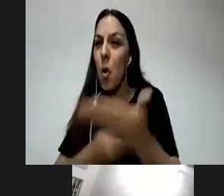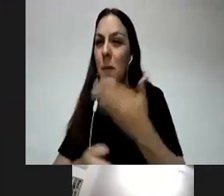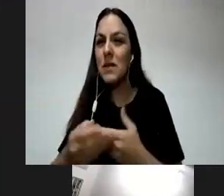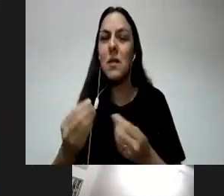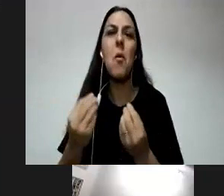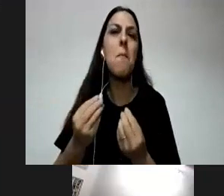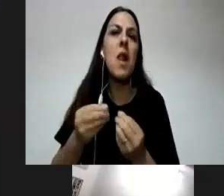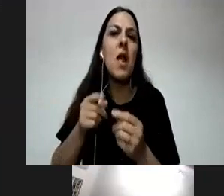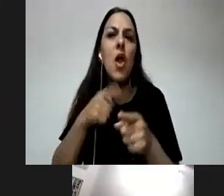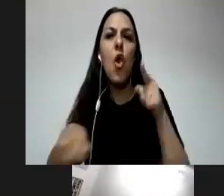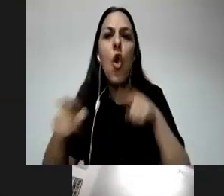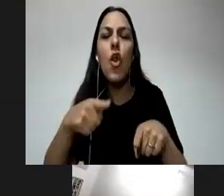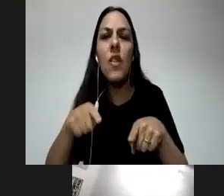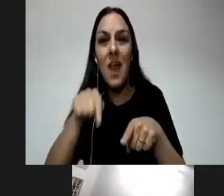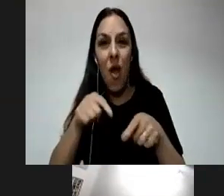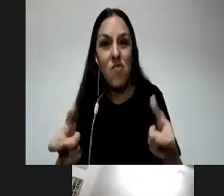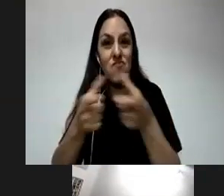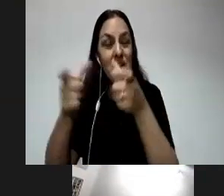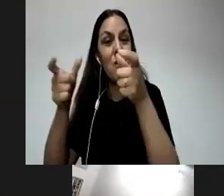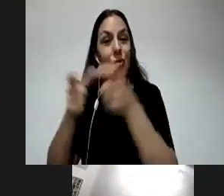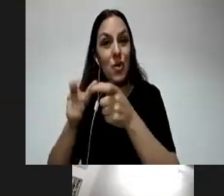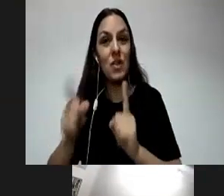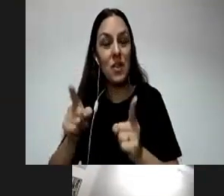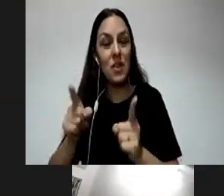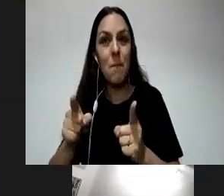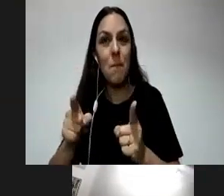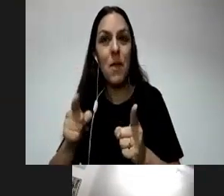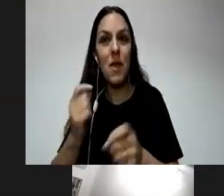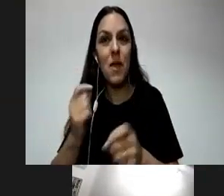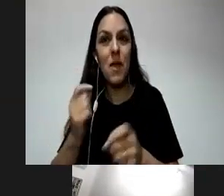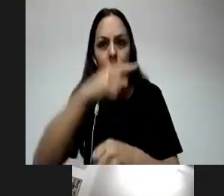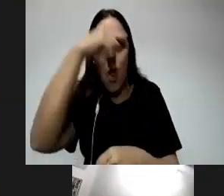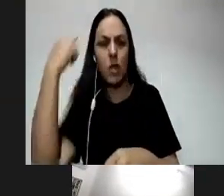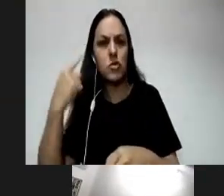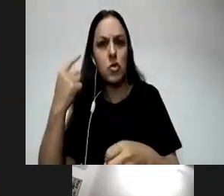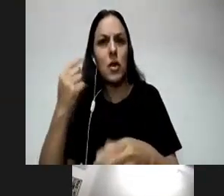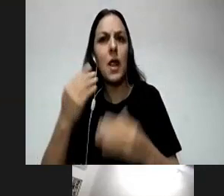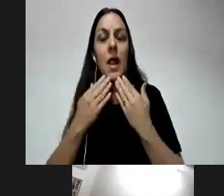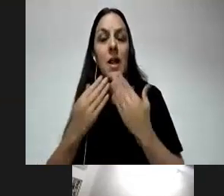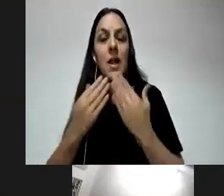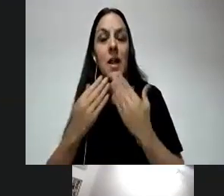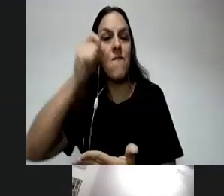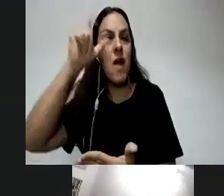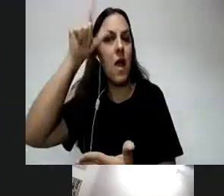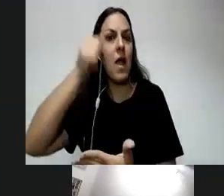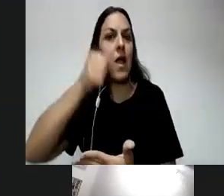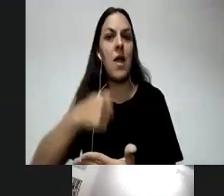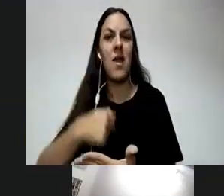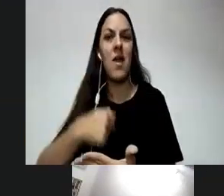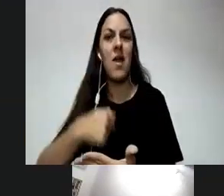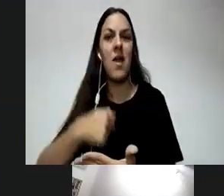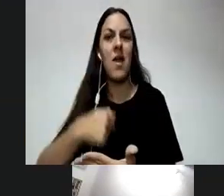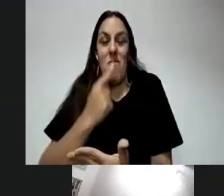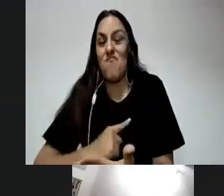proyectarla federalmente a nivel nacional a través de la FACA. Así que para mí un enorme gusto poder participar de esta